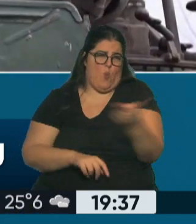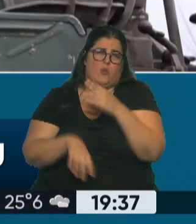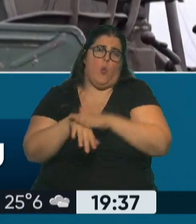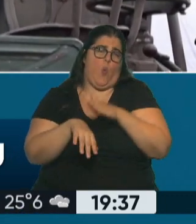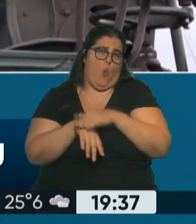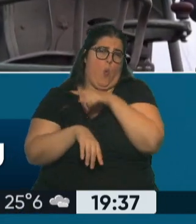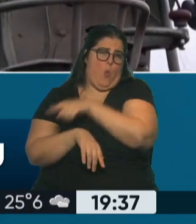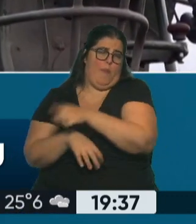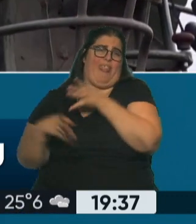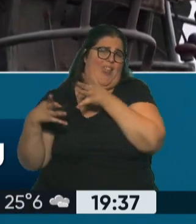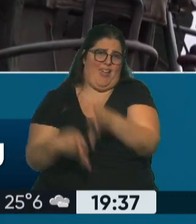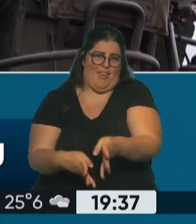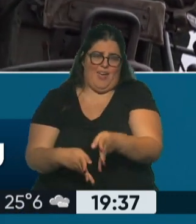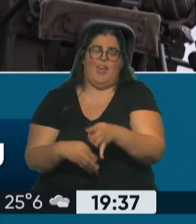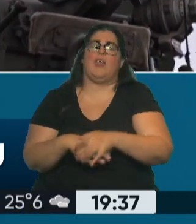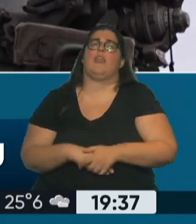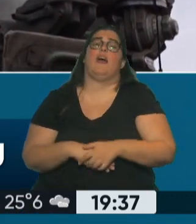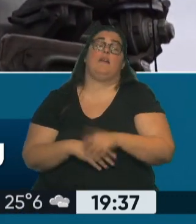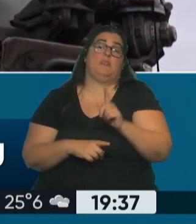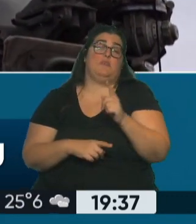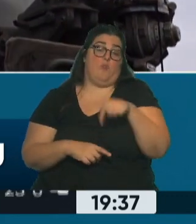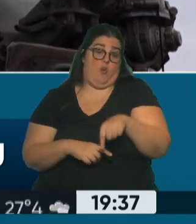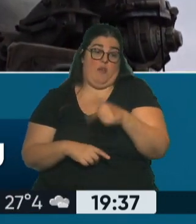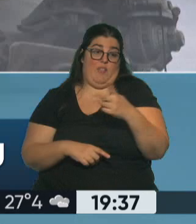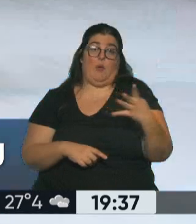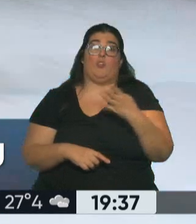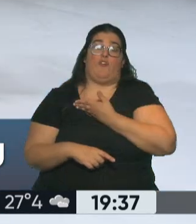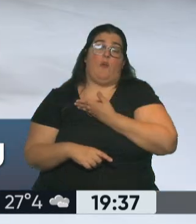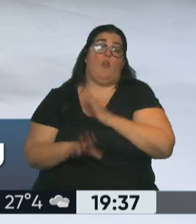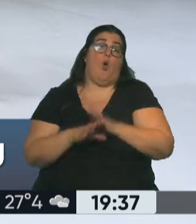consecuencia de esta guerra que este 24 ya cumple 2 años. Gracias, Leti.